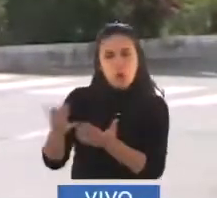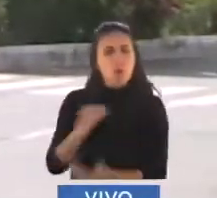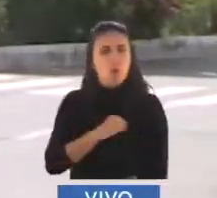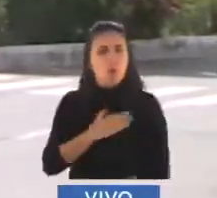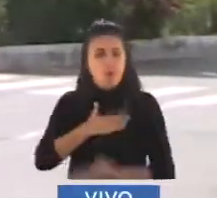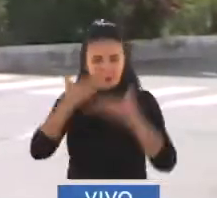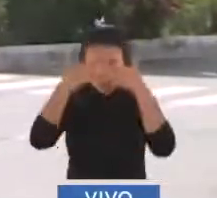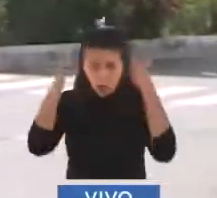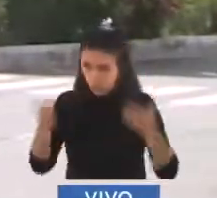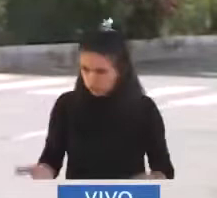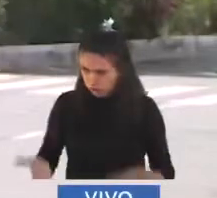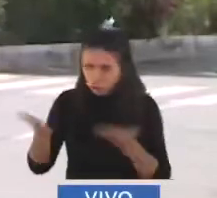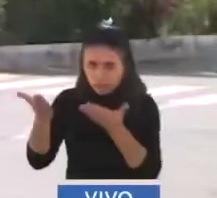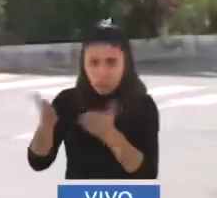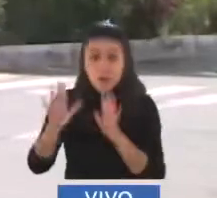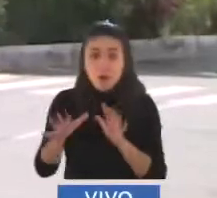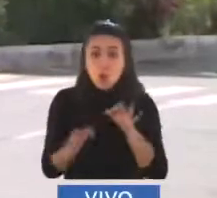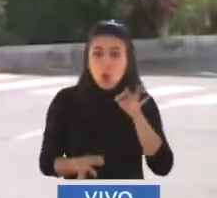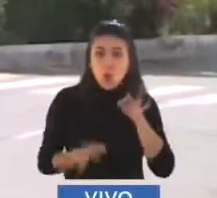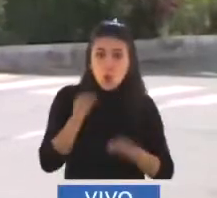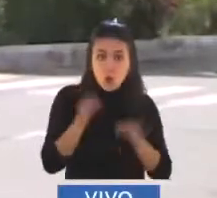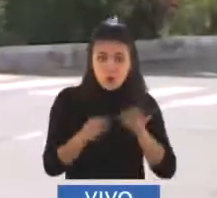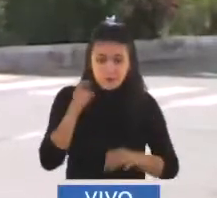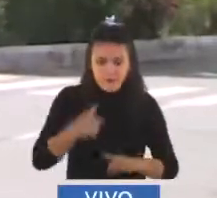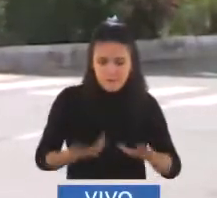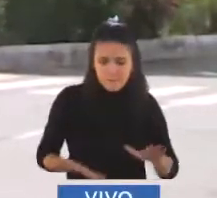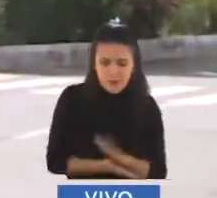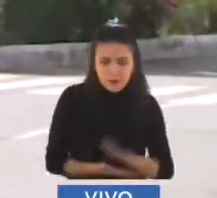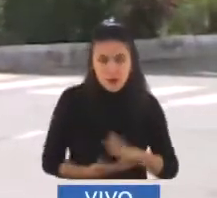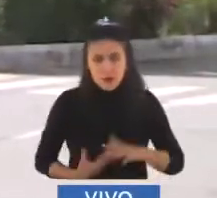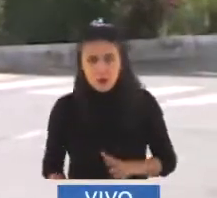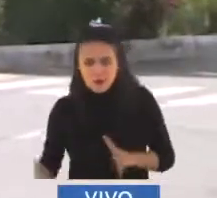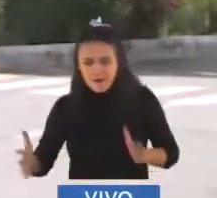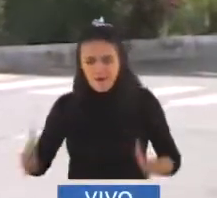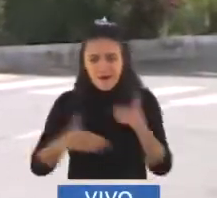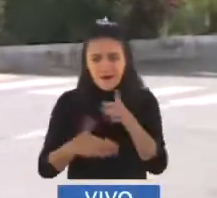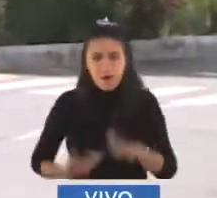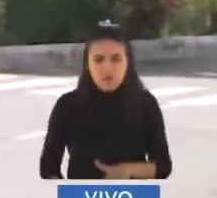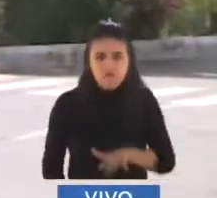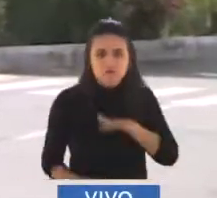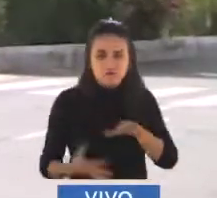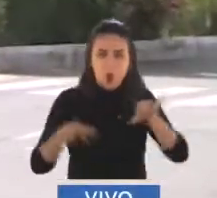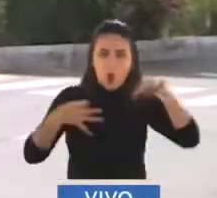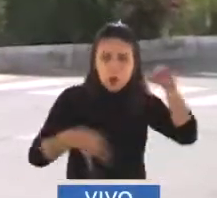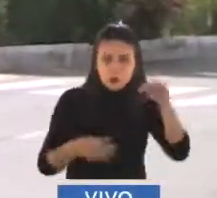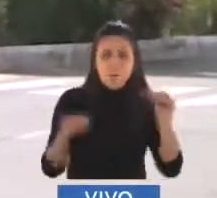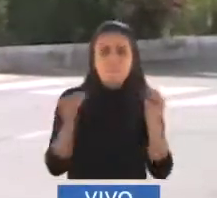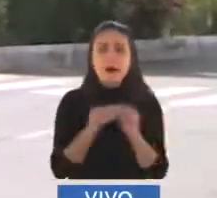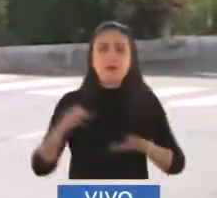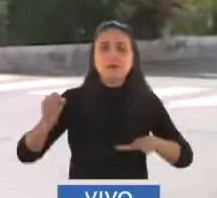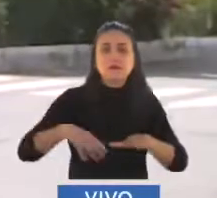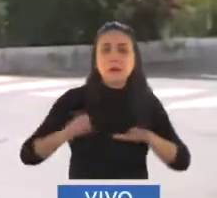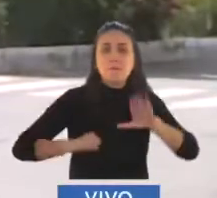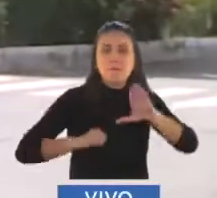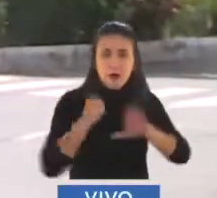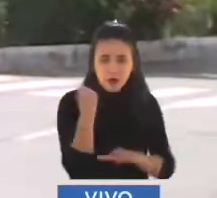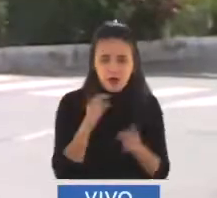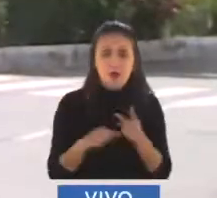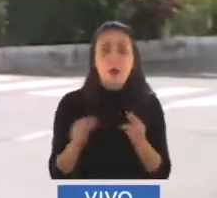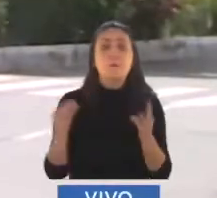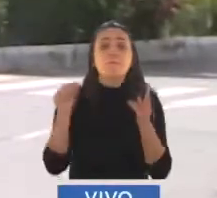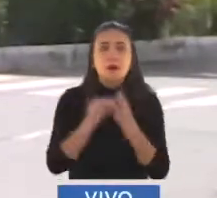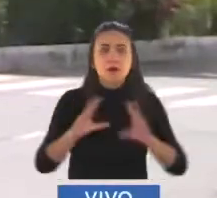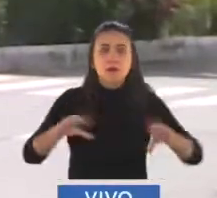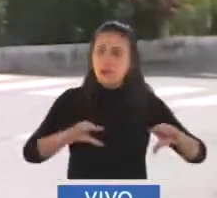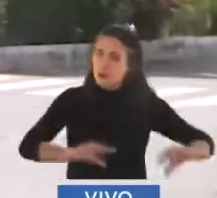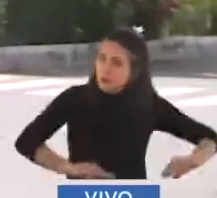además los jurados no sólo tienen que trasladar este material electoral sino muchos de ellos mercado e incluso las colchonetas en